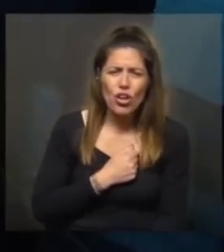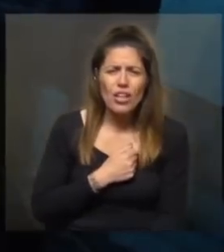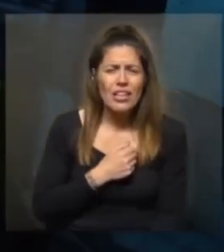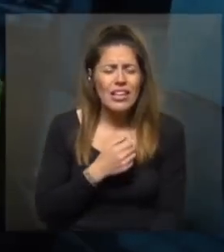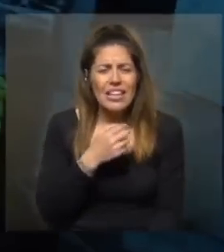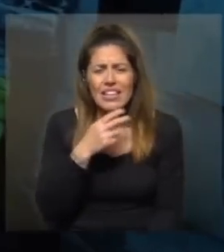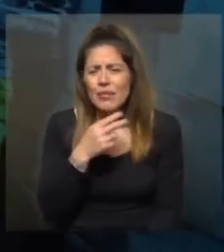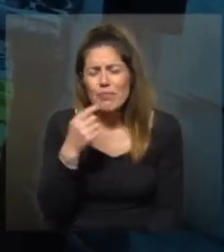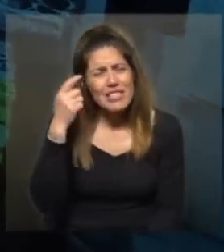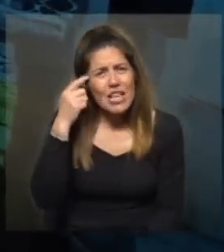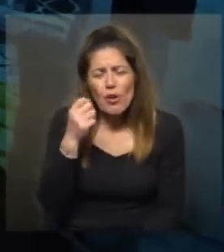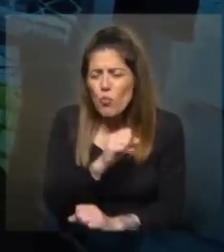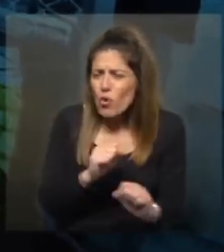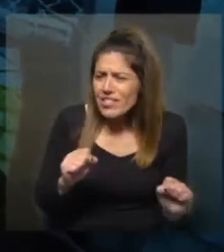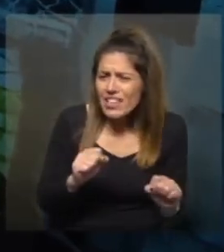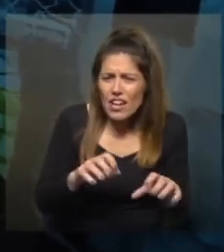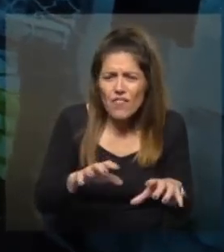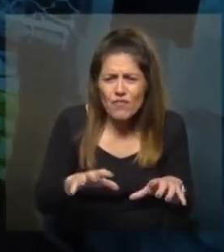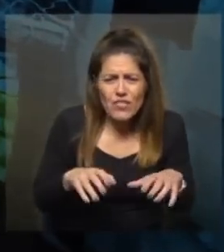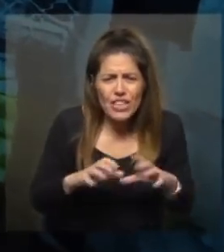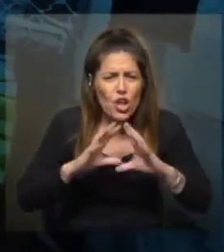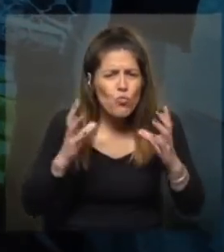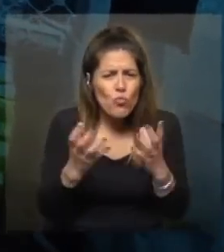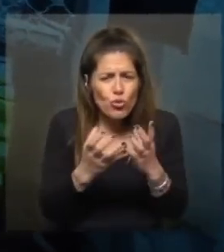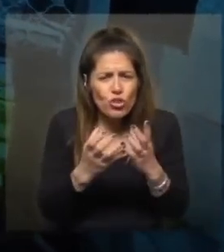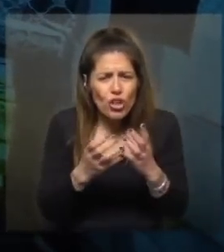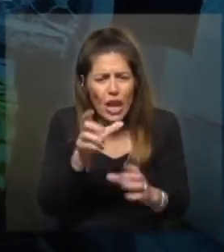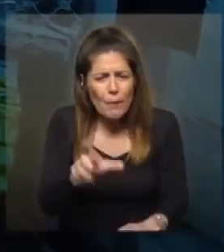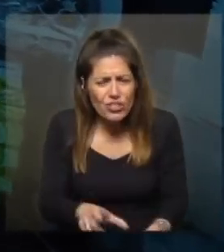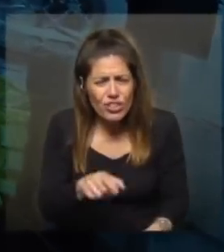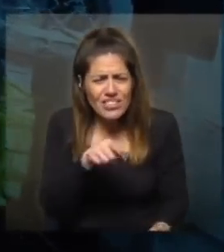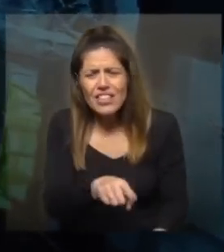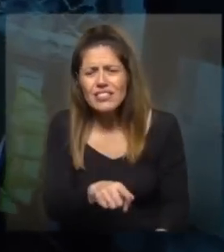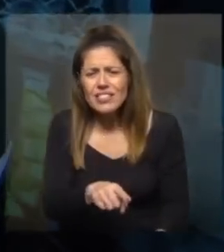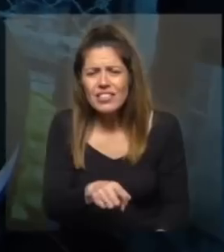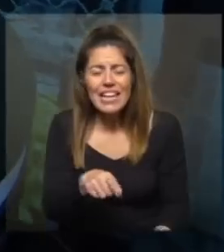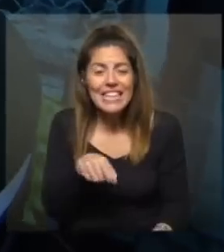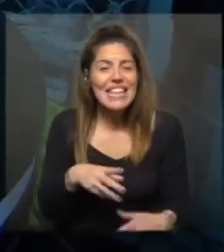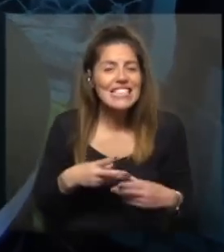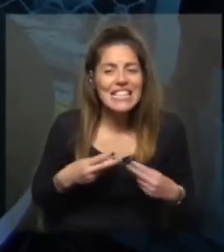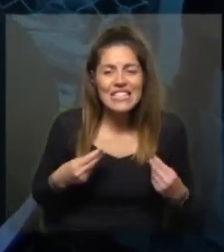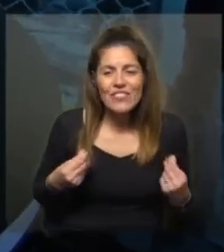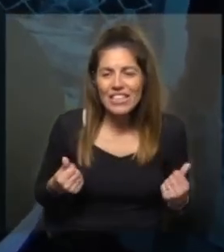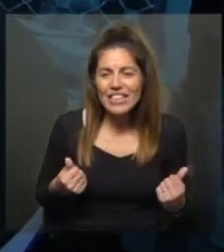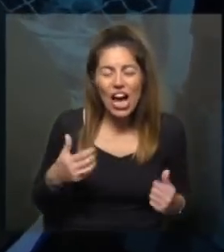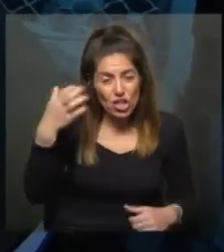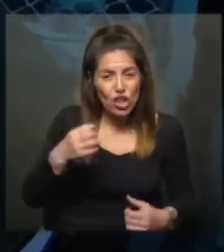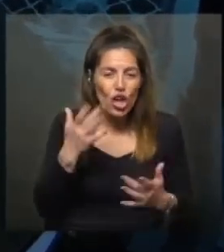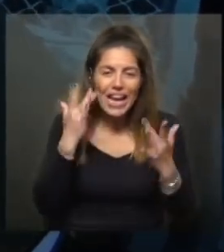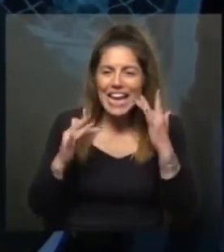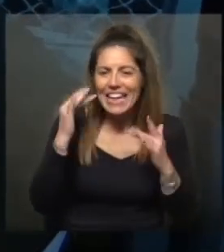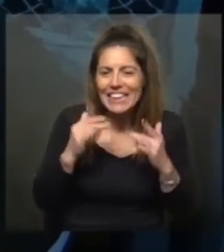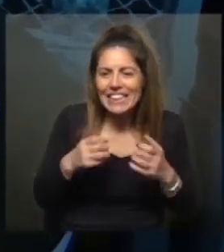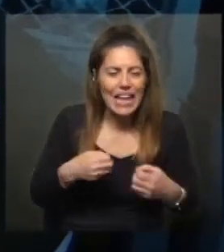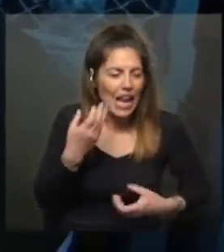mundo donde la gente viva así Esa sensibilidad Yo creo que el artista es el tipo que la expresa mejor en la música